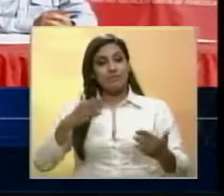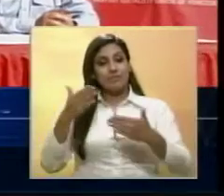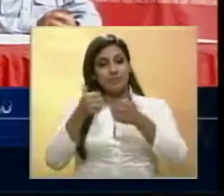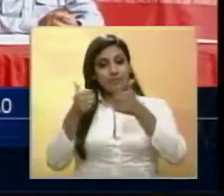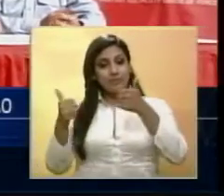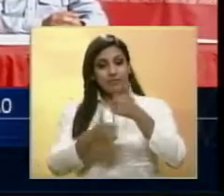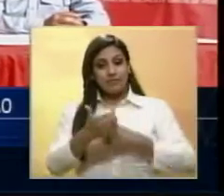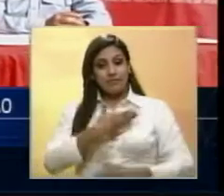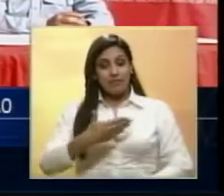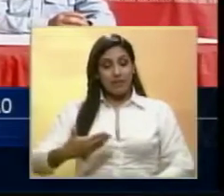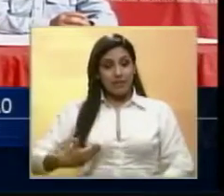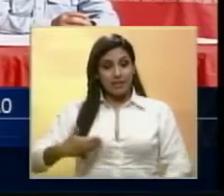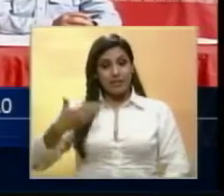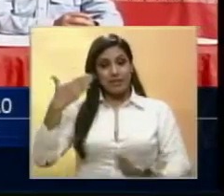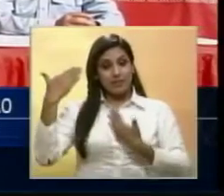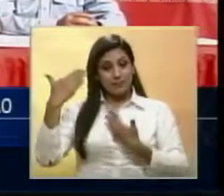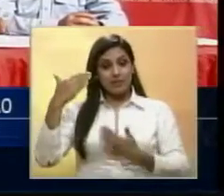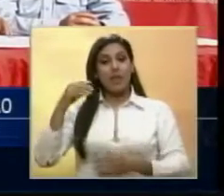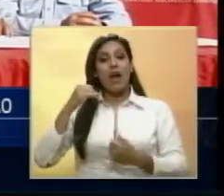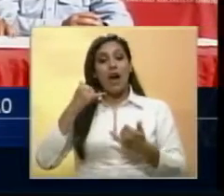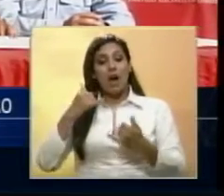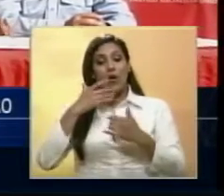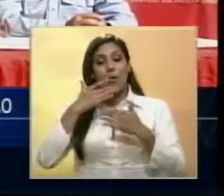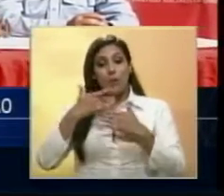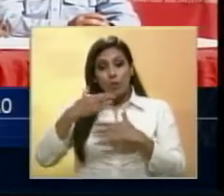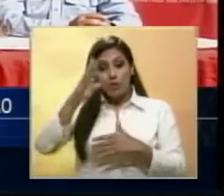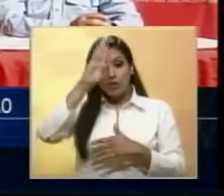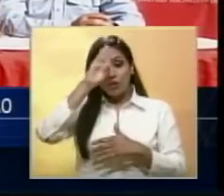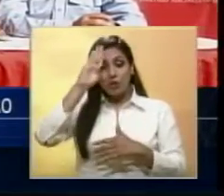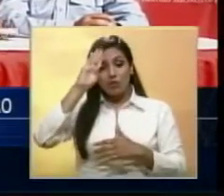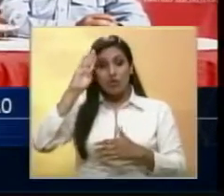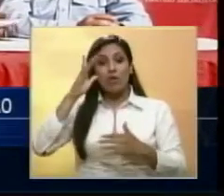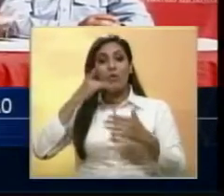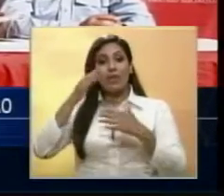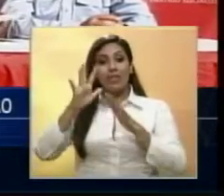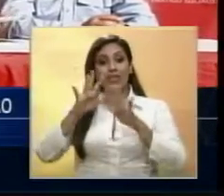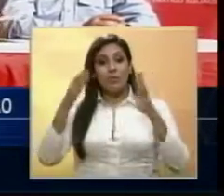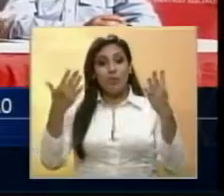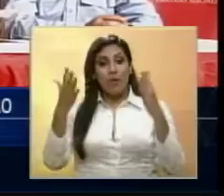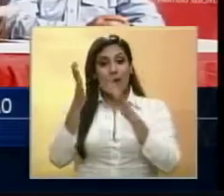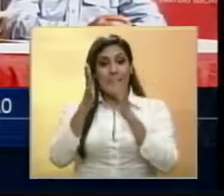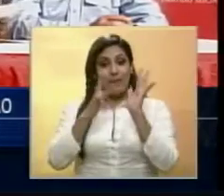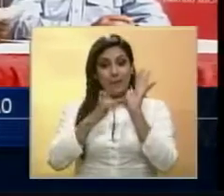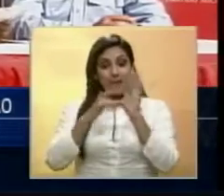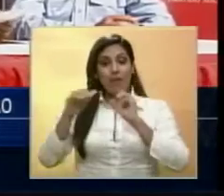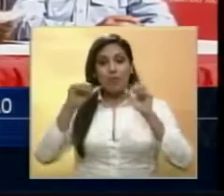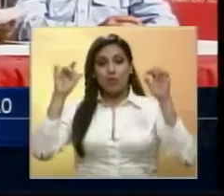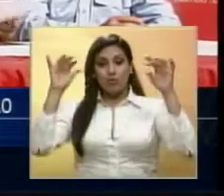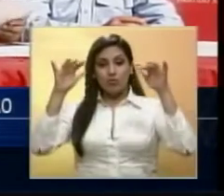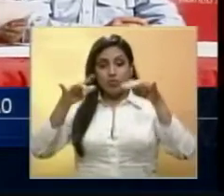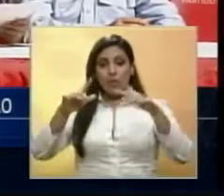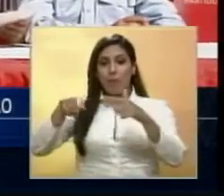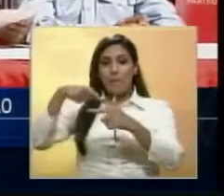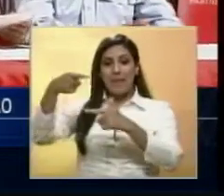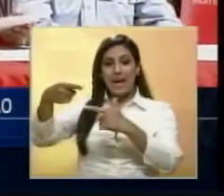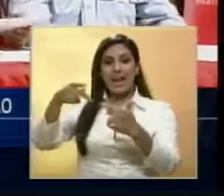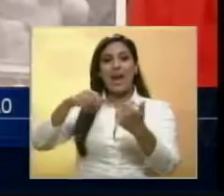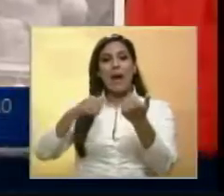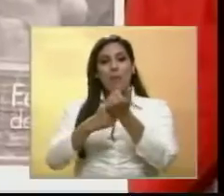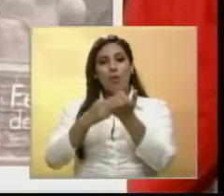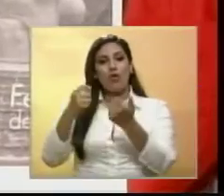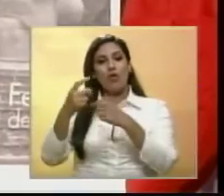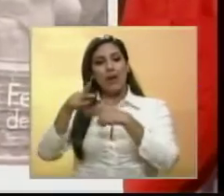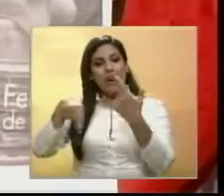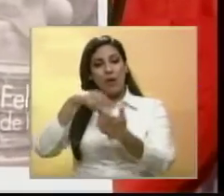vicepresidente del Partido Socialista Unido de Venezuela informó que el próximo 19 de abril diversos movimientos de la izquierda del mundo brindarán un espaldarazo a la revolución